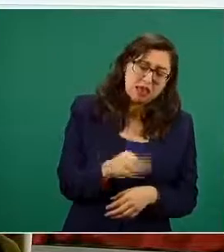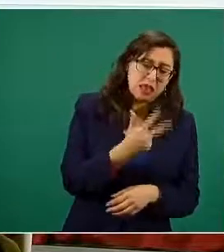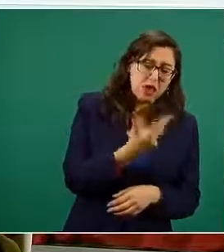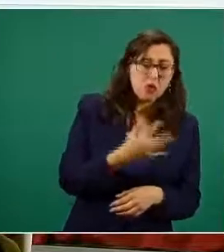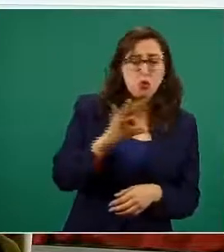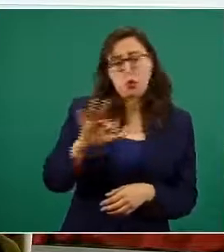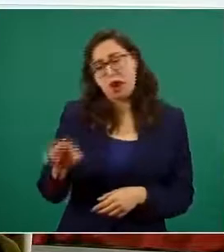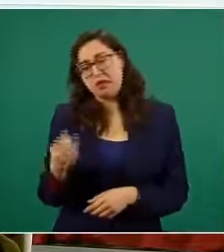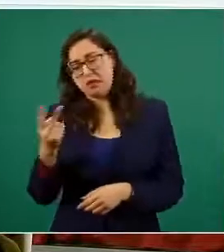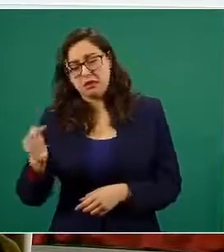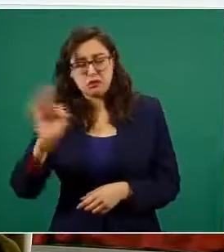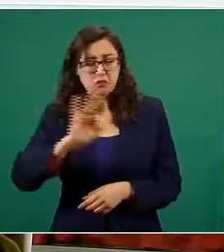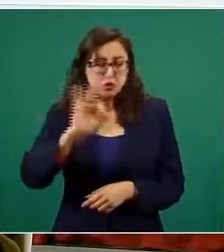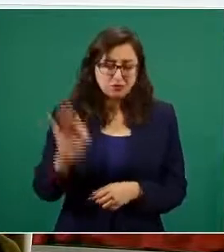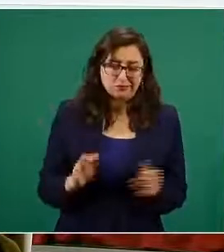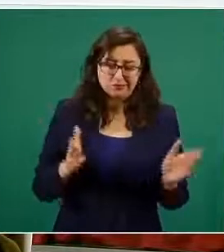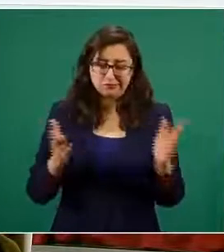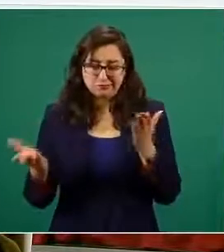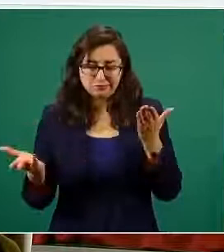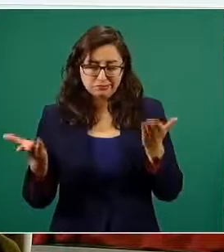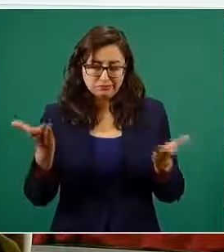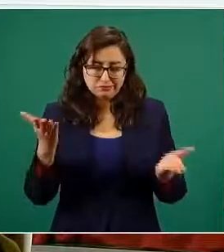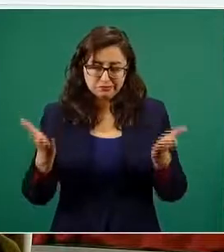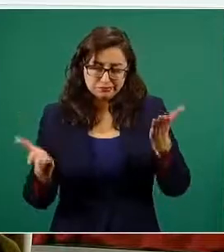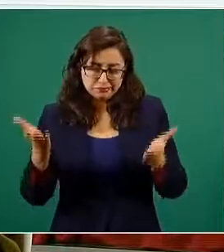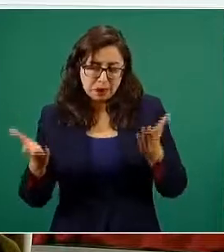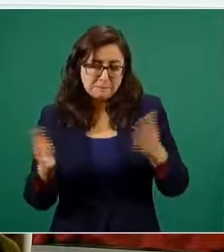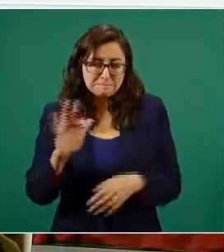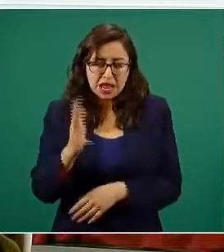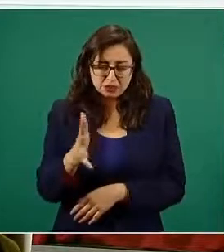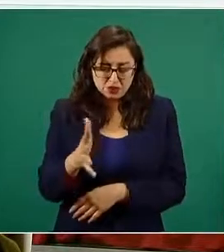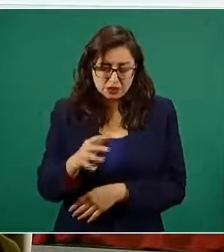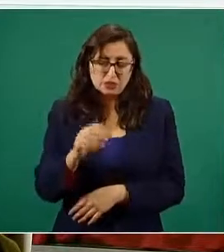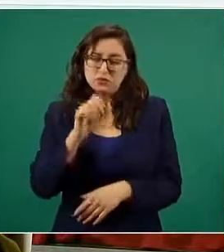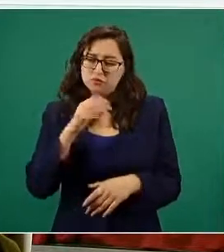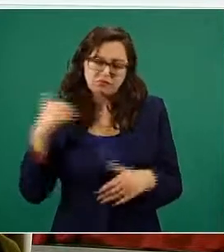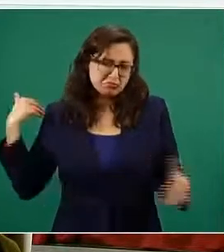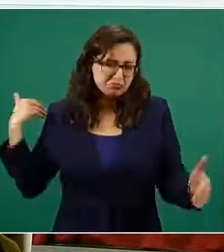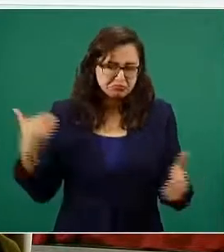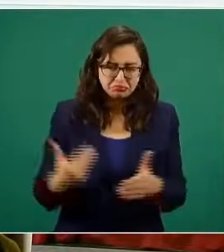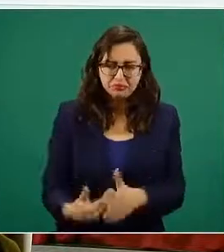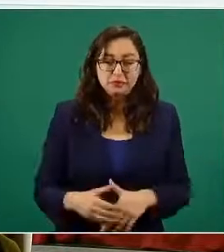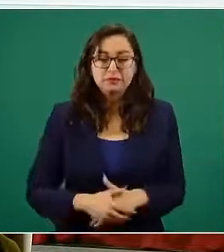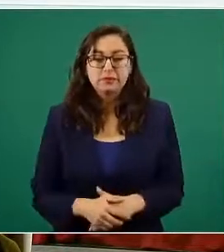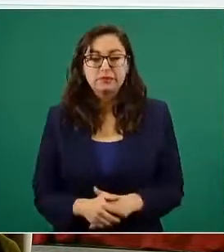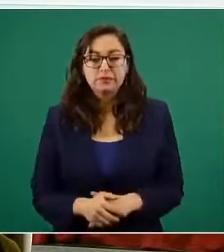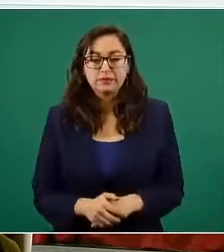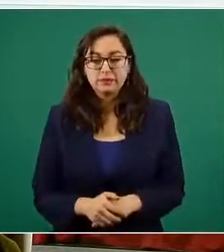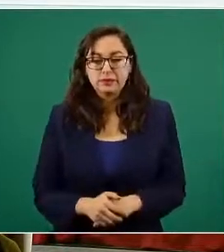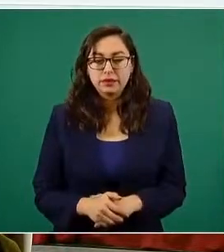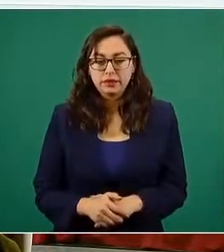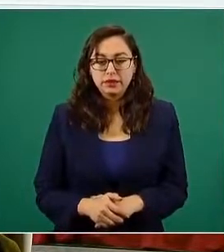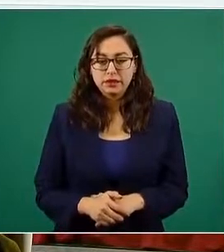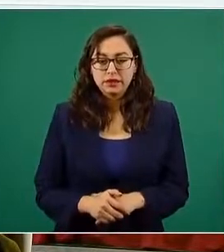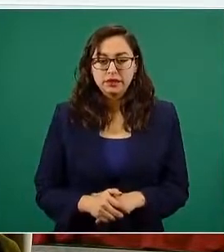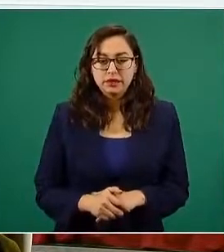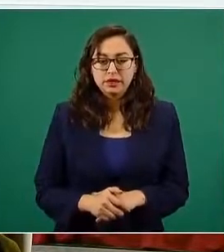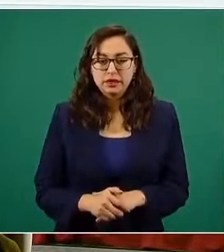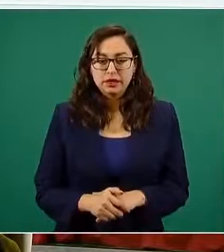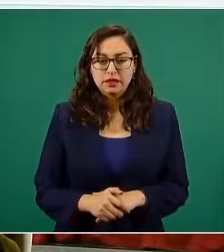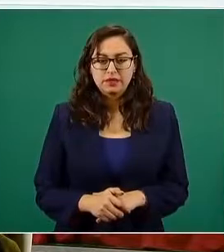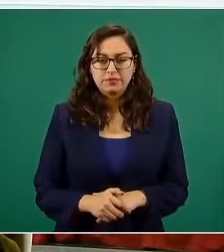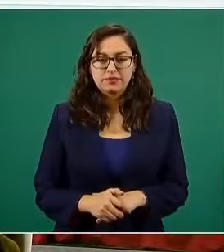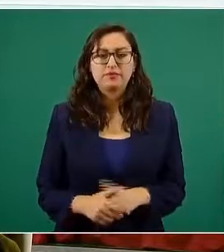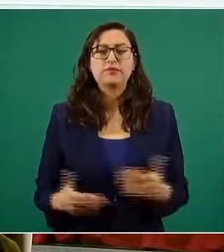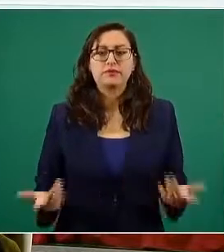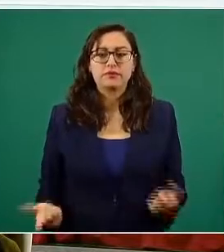momento, 42%. La siguiente, por favor. Esta gráfica, que en ocasiones la habíamos presentado, la vamos a incorporar